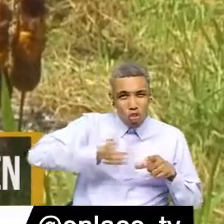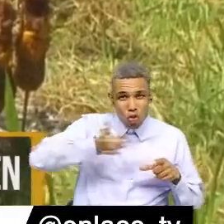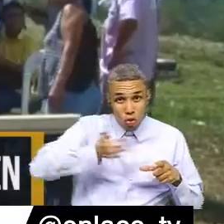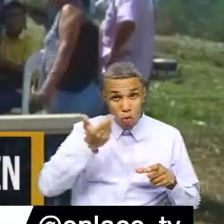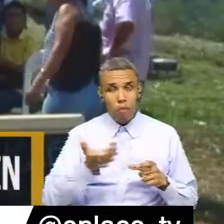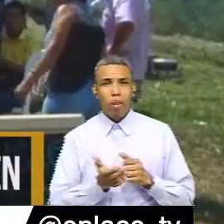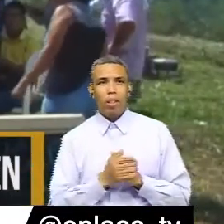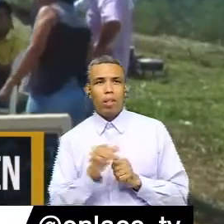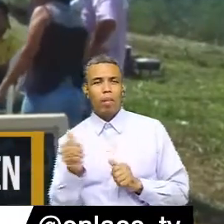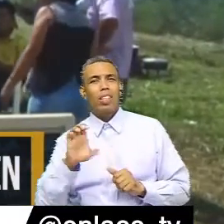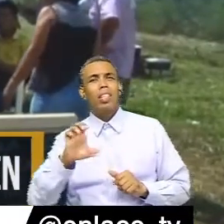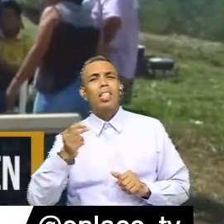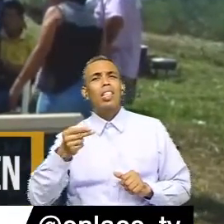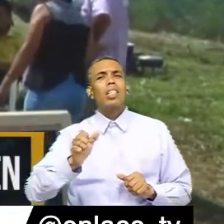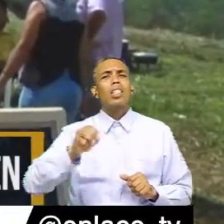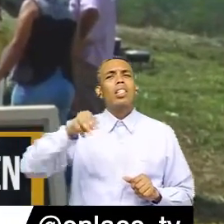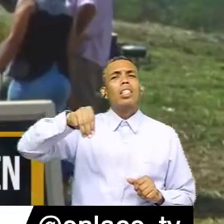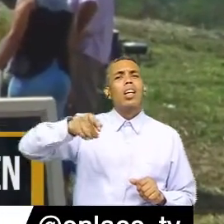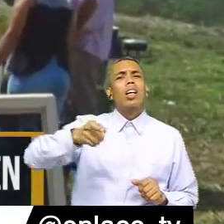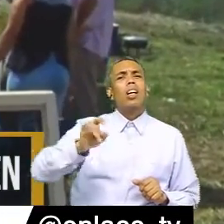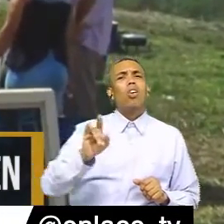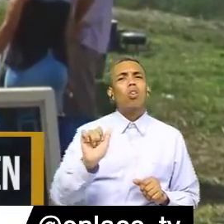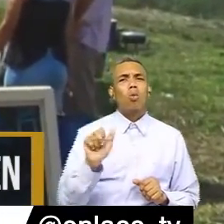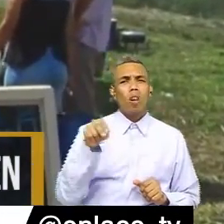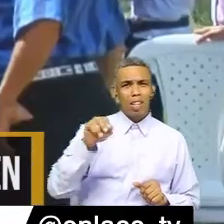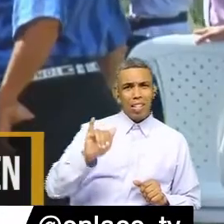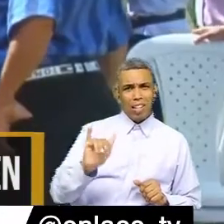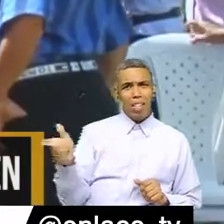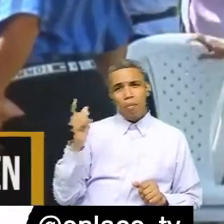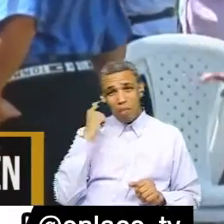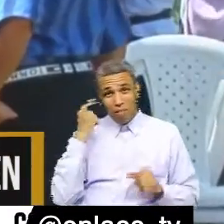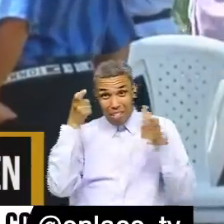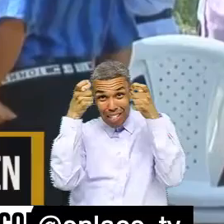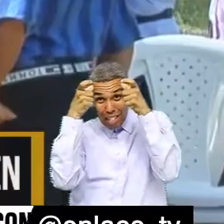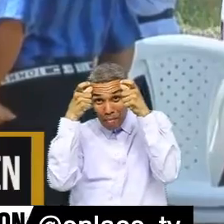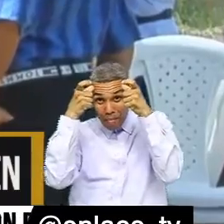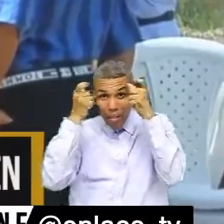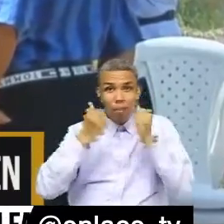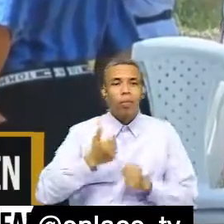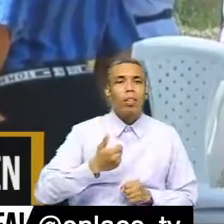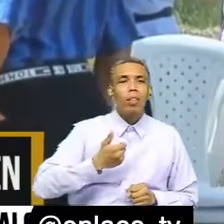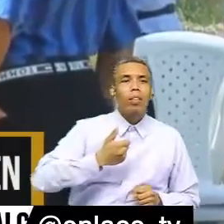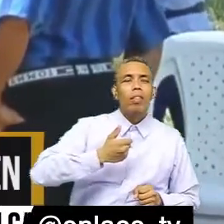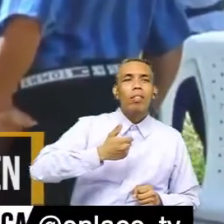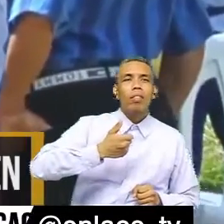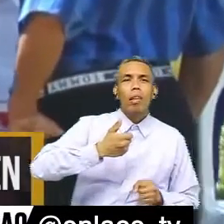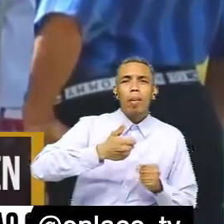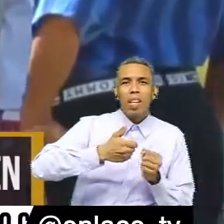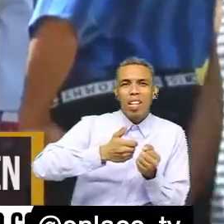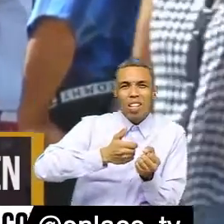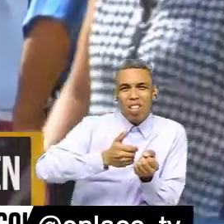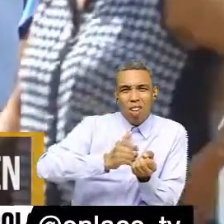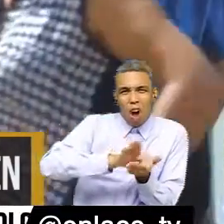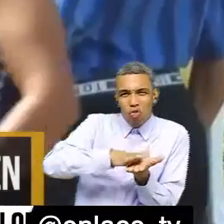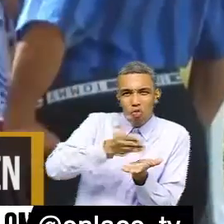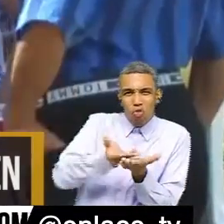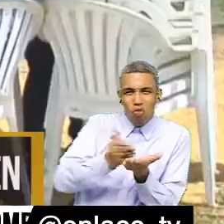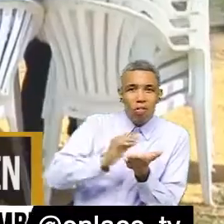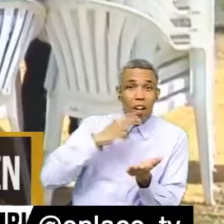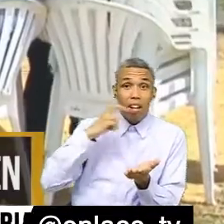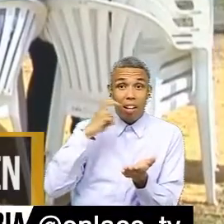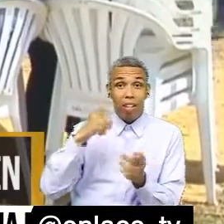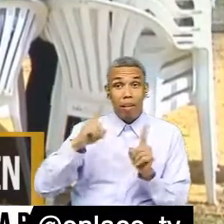la importancia que tiene esta actividad es que es bastante relevante porque aquí estamos mostrando nuestra capacidad